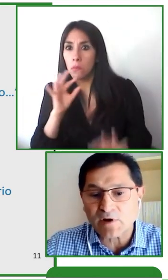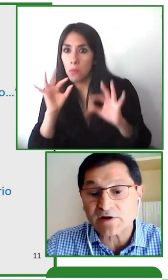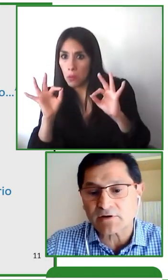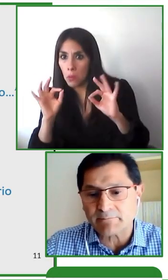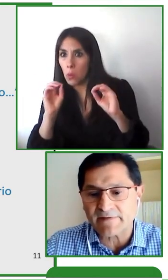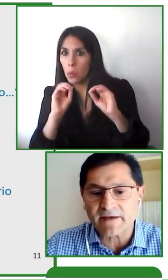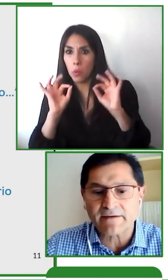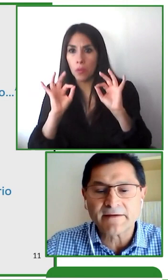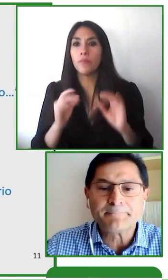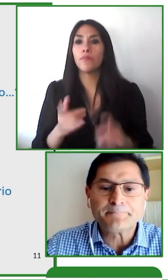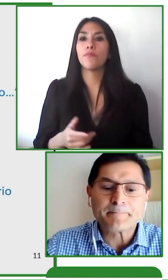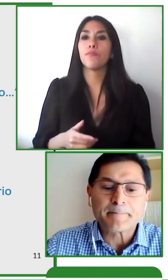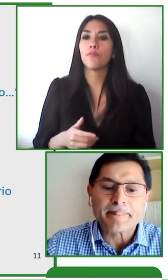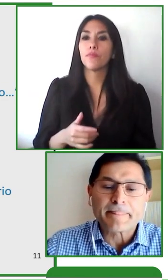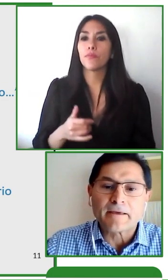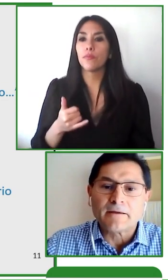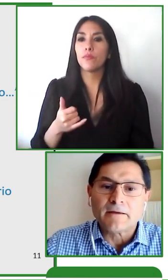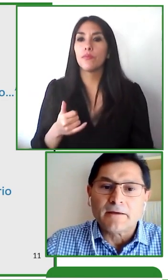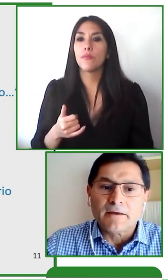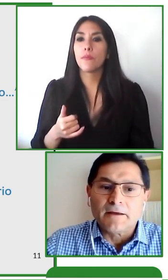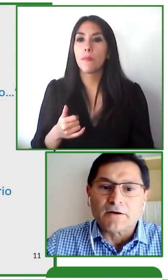año por usuario en media.